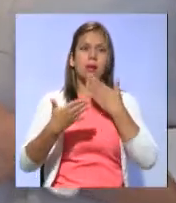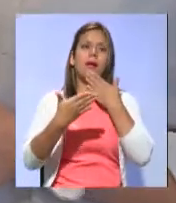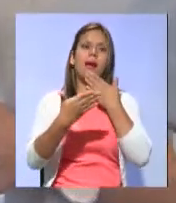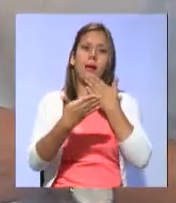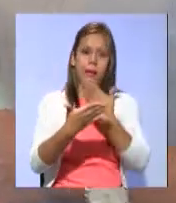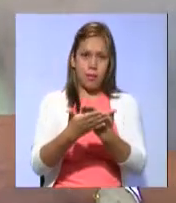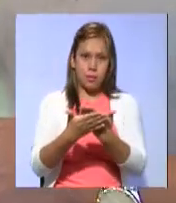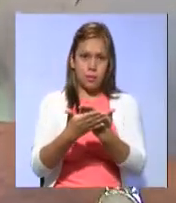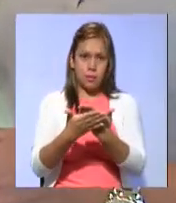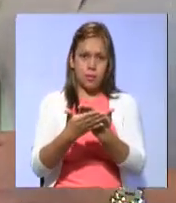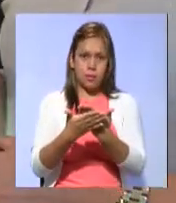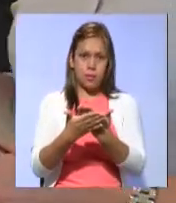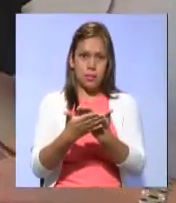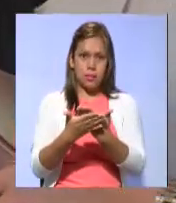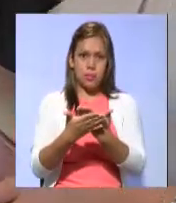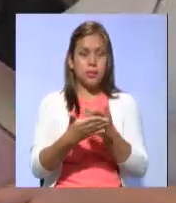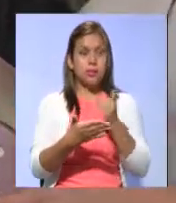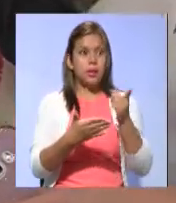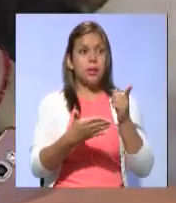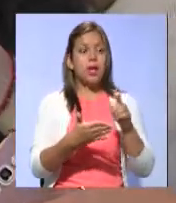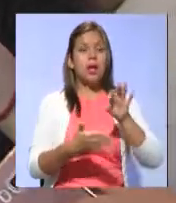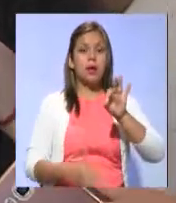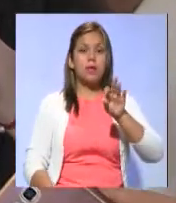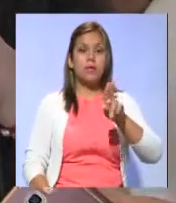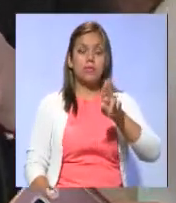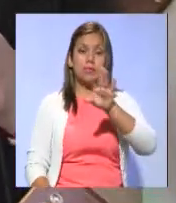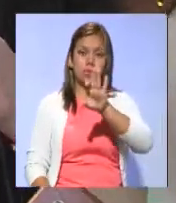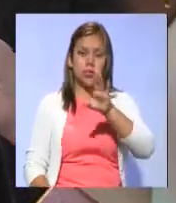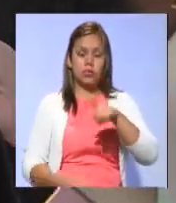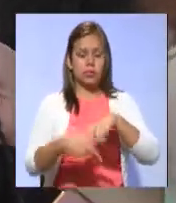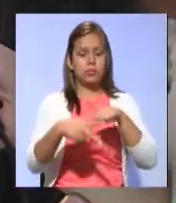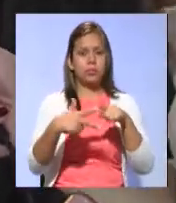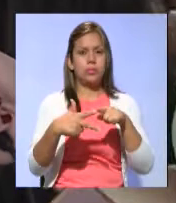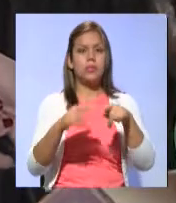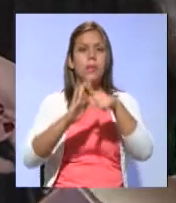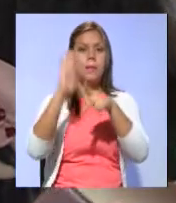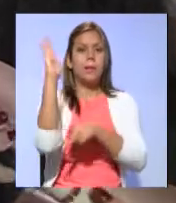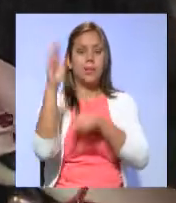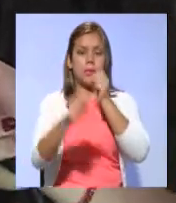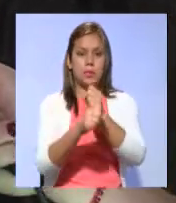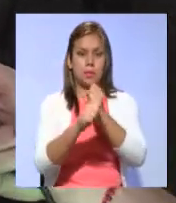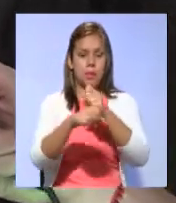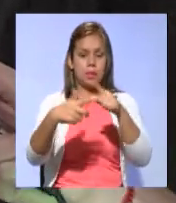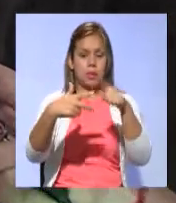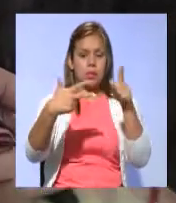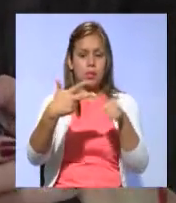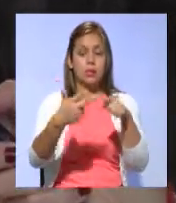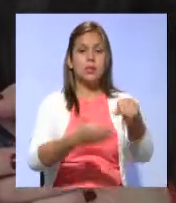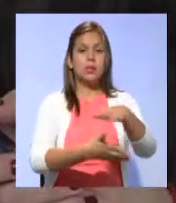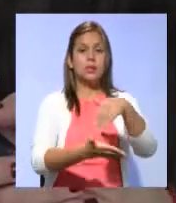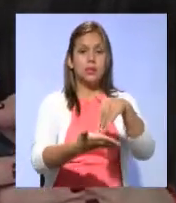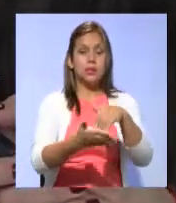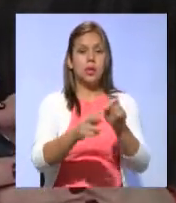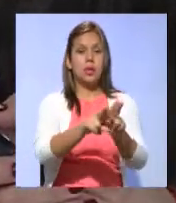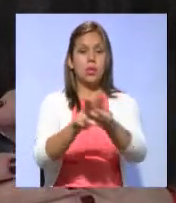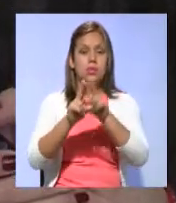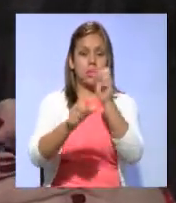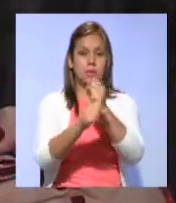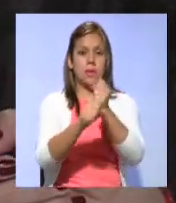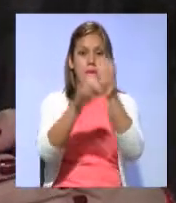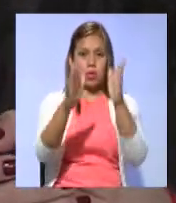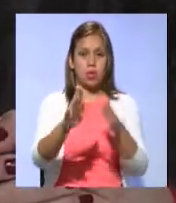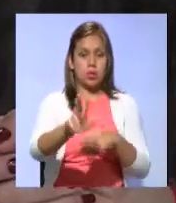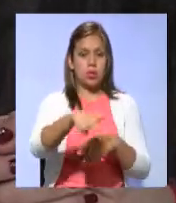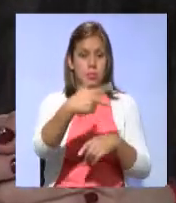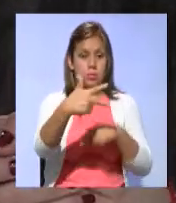agradecimiento. El Frente Unitario de Trabajadores, el Parlamento Laboral, la Central Unitaria de Trabajadores, que son